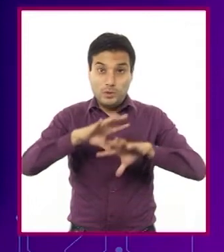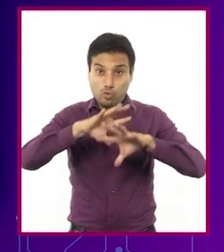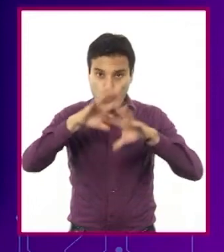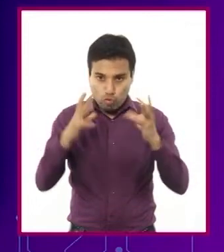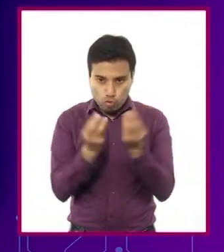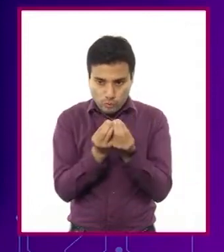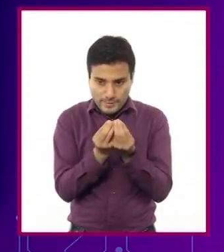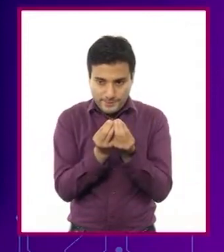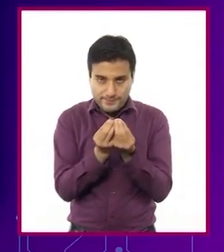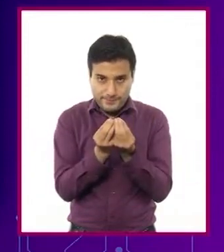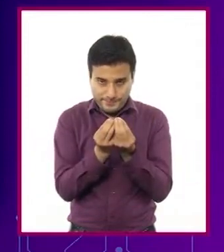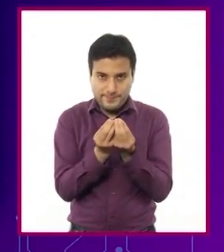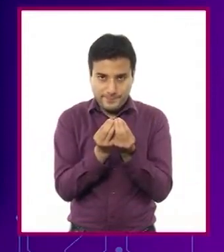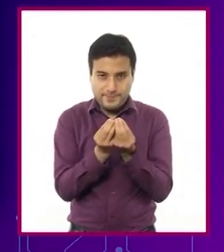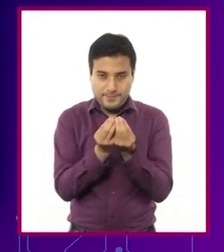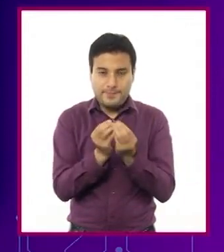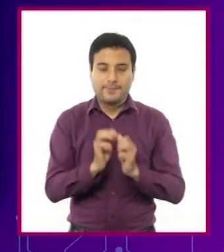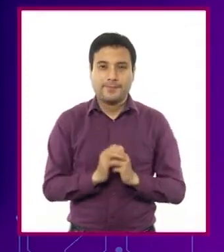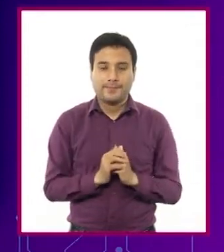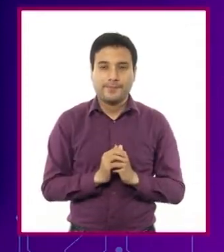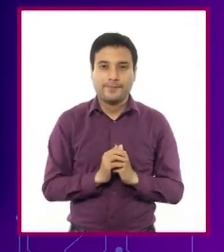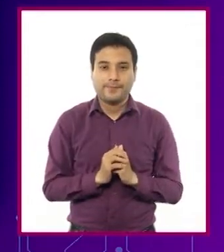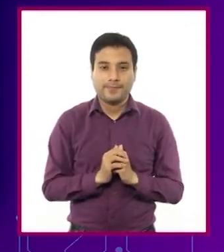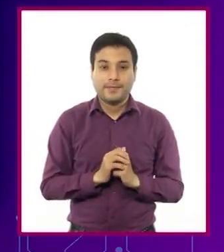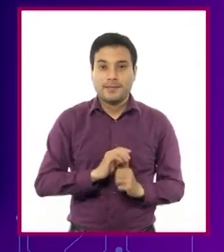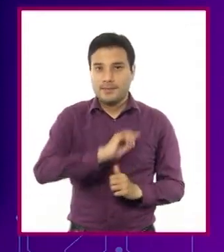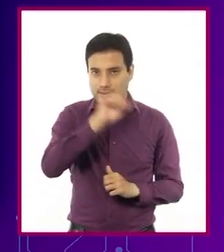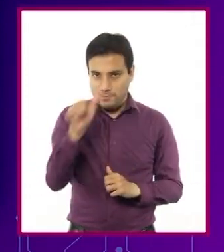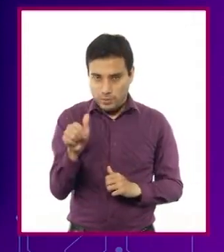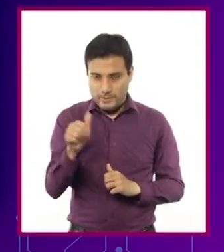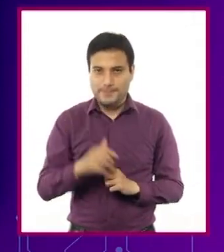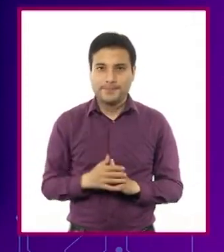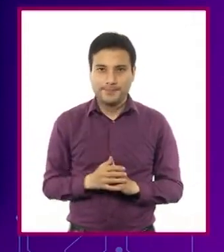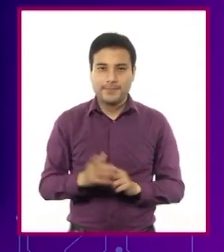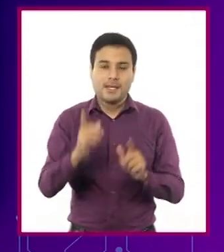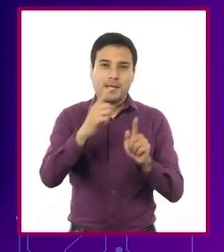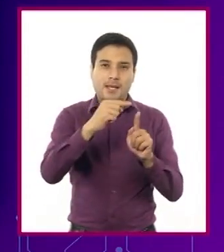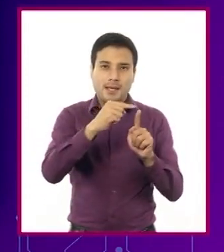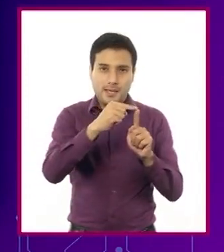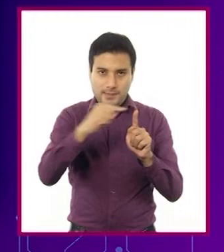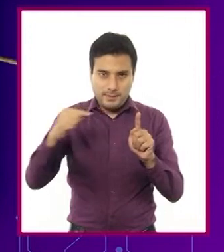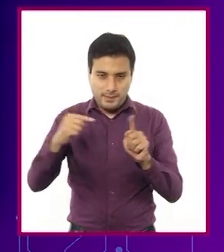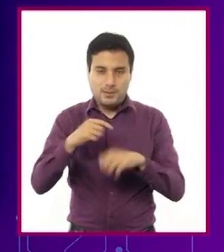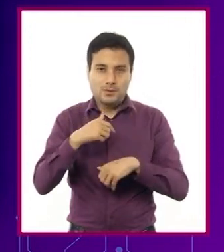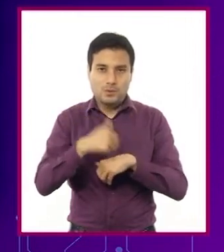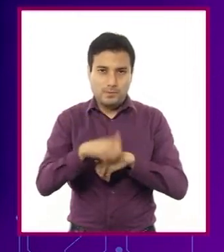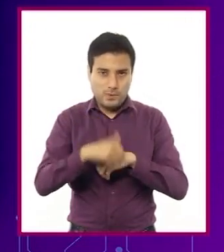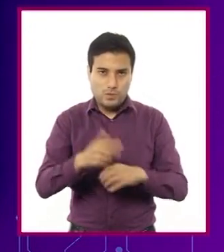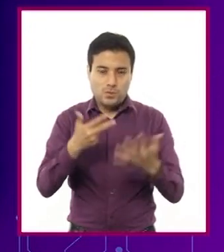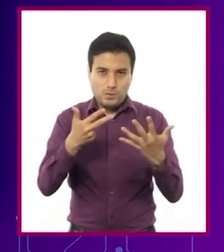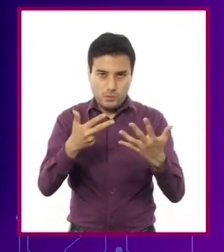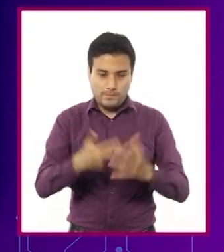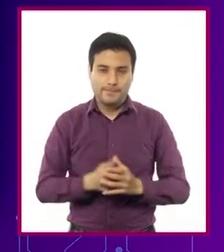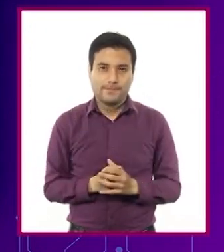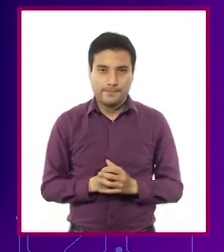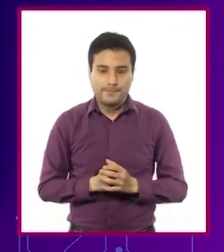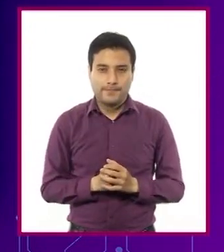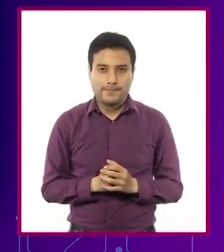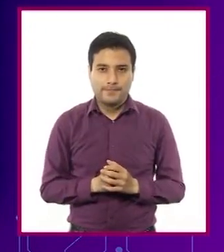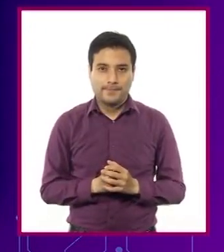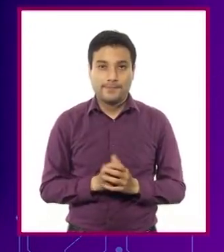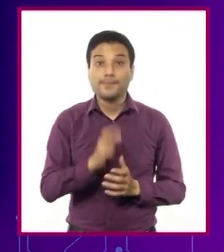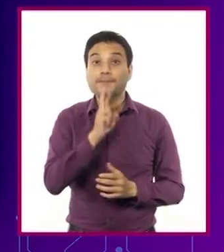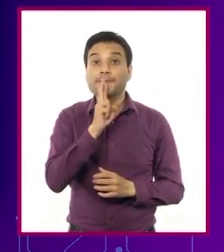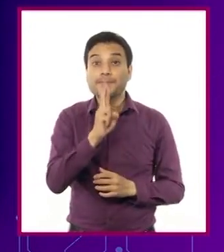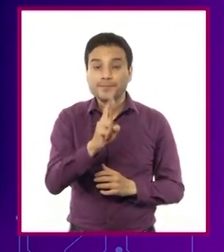de la diferencia de cada dato y la media entre el número de datos, que en este caso es 8. Es igual